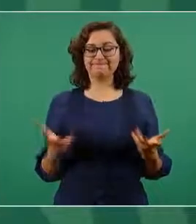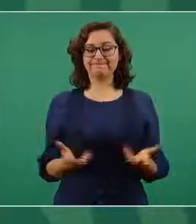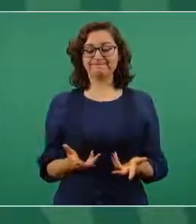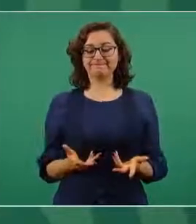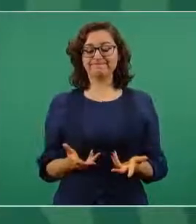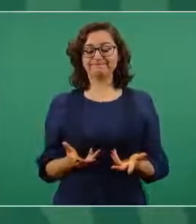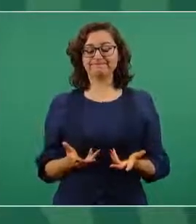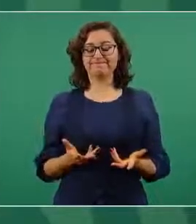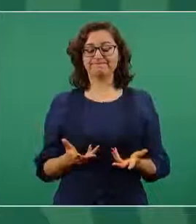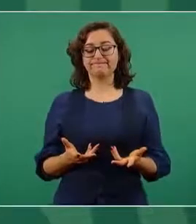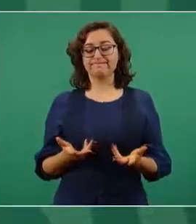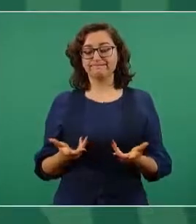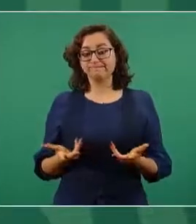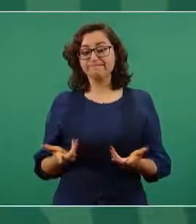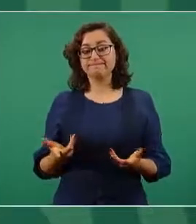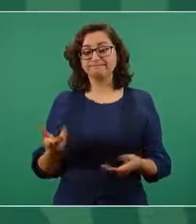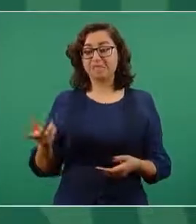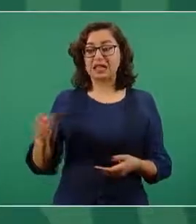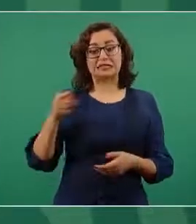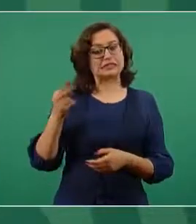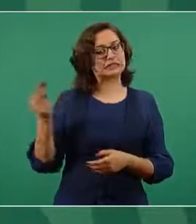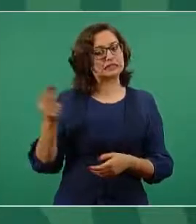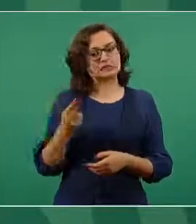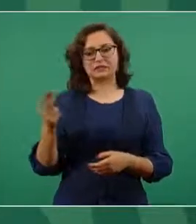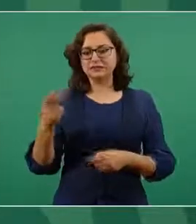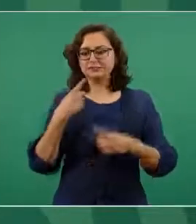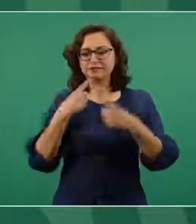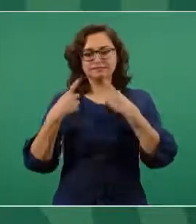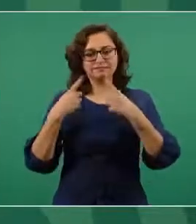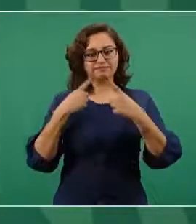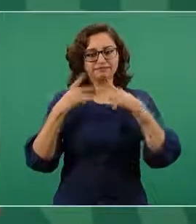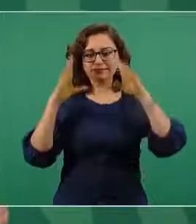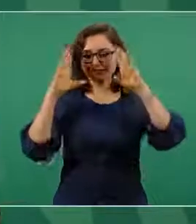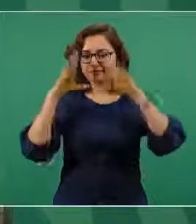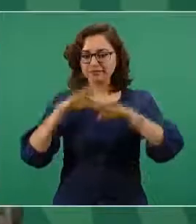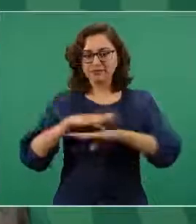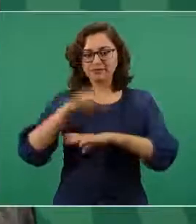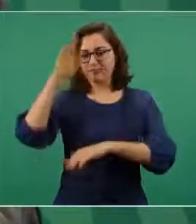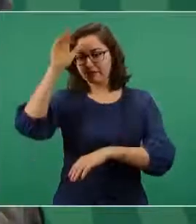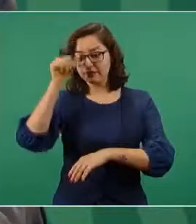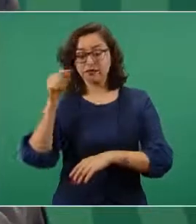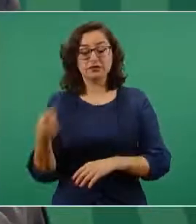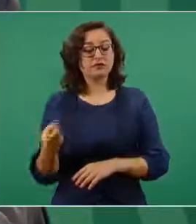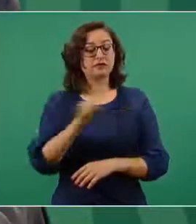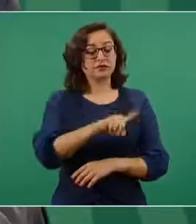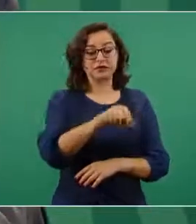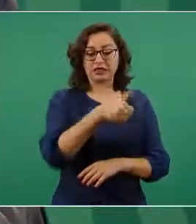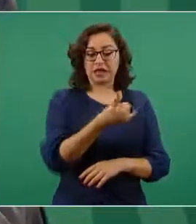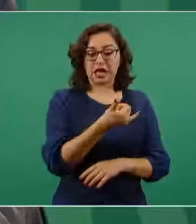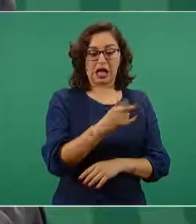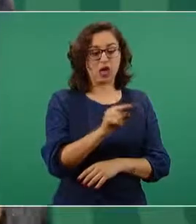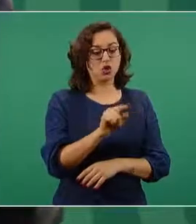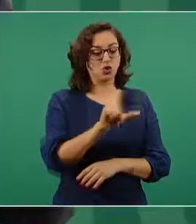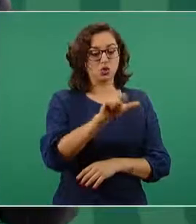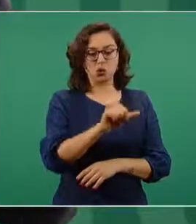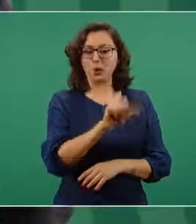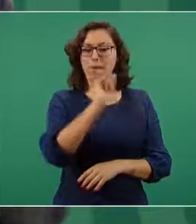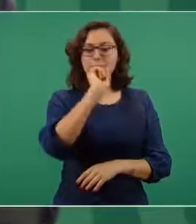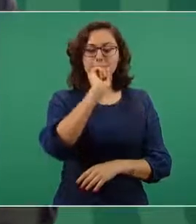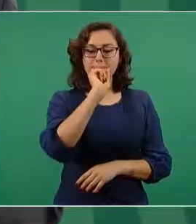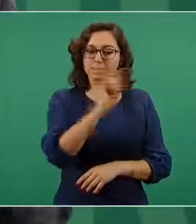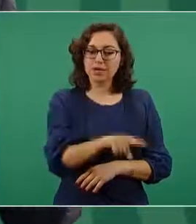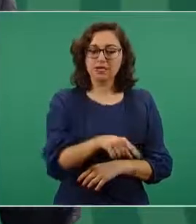hay que buscar la conciliación, ¿sí? Y lo mismo en Ayutla, ¿sí? Que tienen